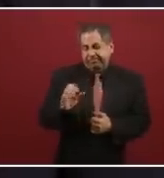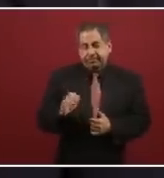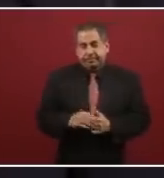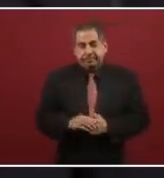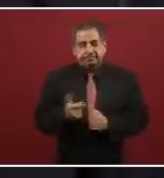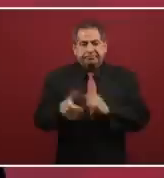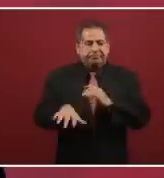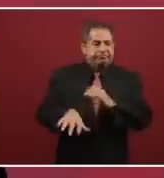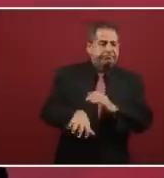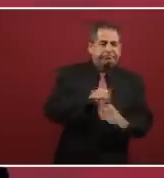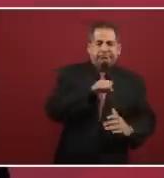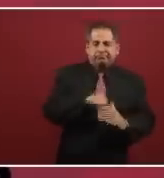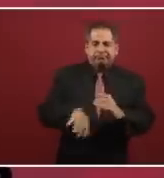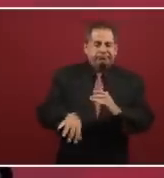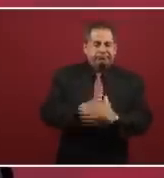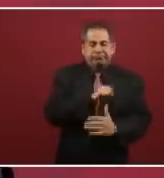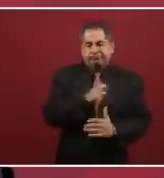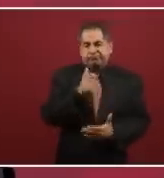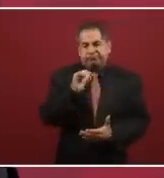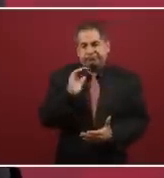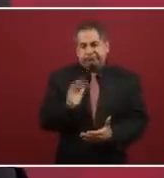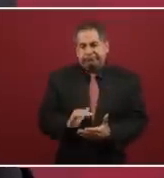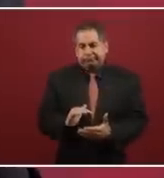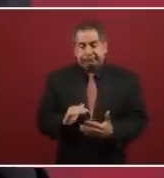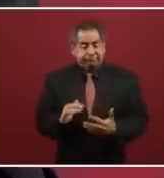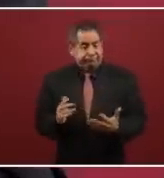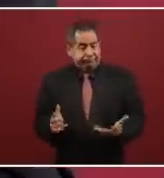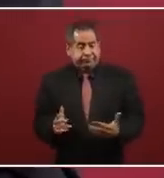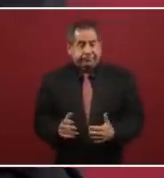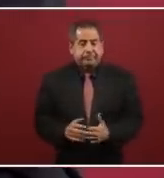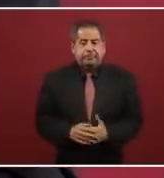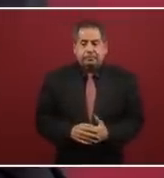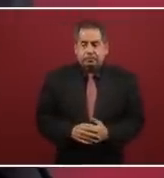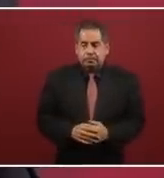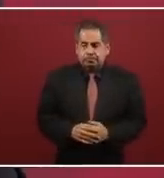saqueada prácticamente. Entonces,